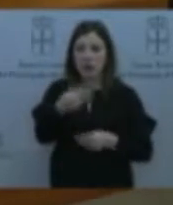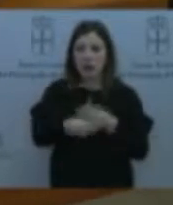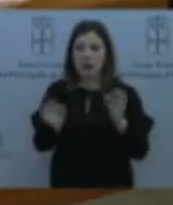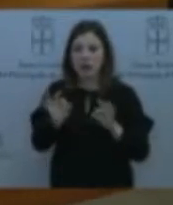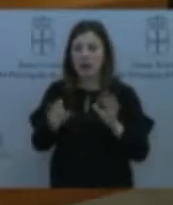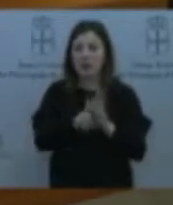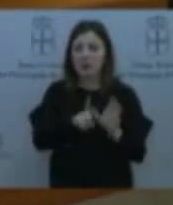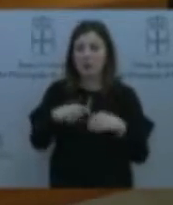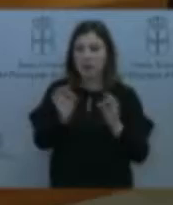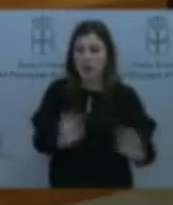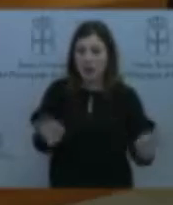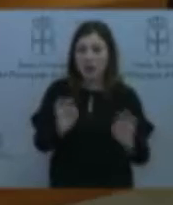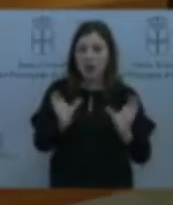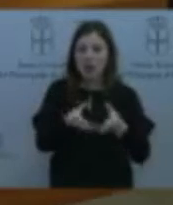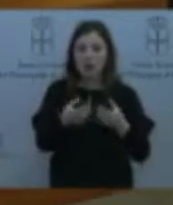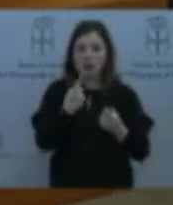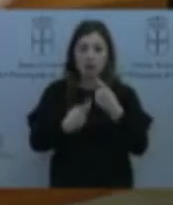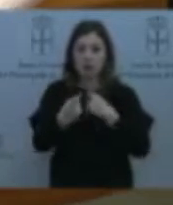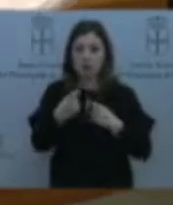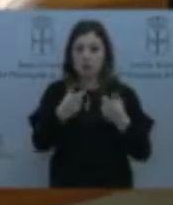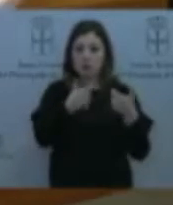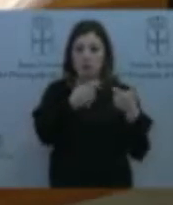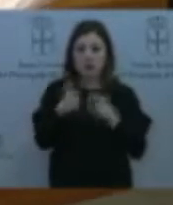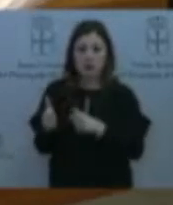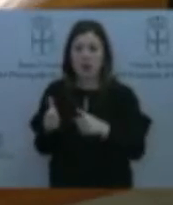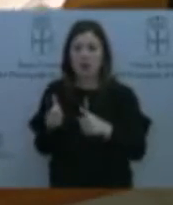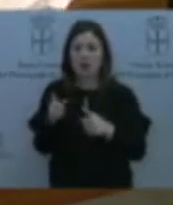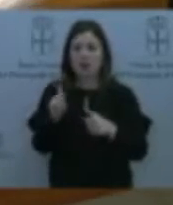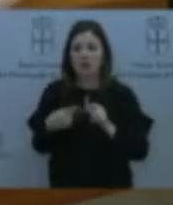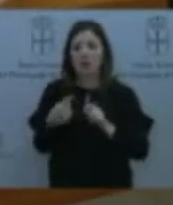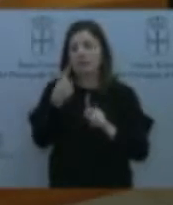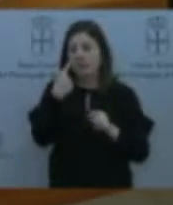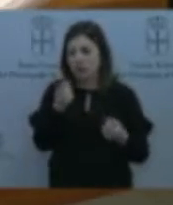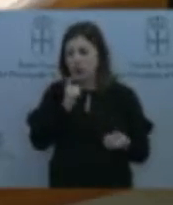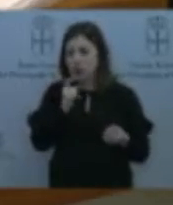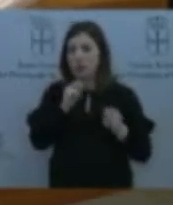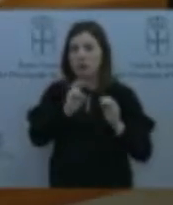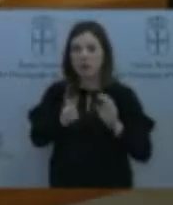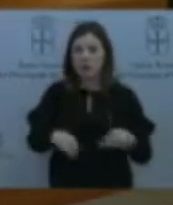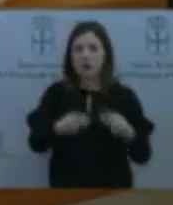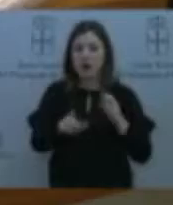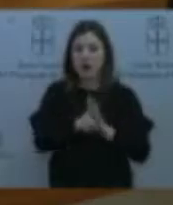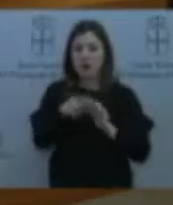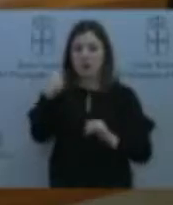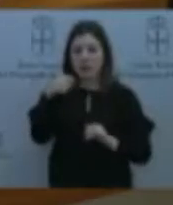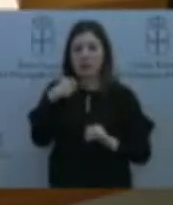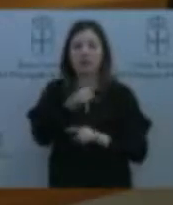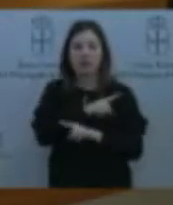vemos el ánimo que dan. Reforma de la ley del presidente para limitar los mandatos, nada. Ley de designación de senadores,